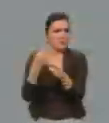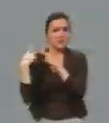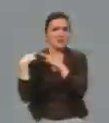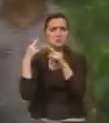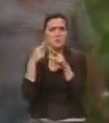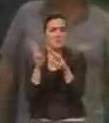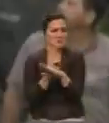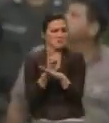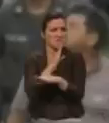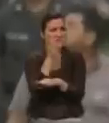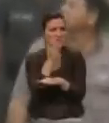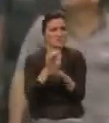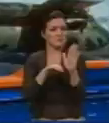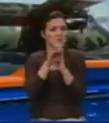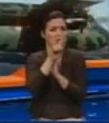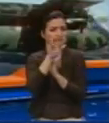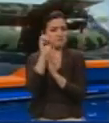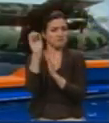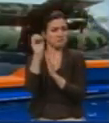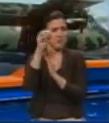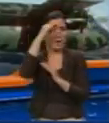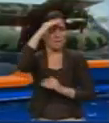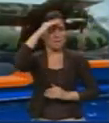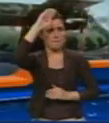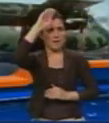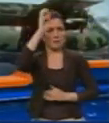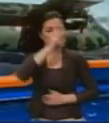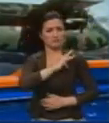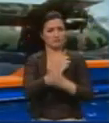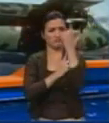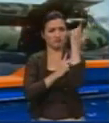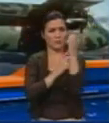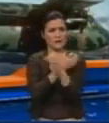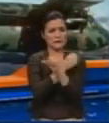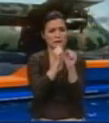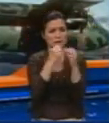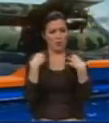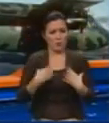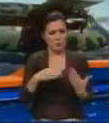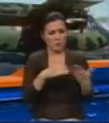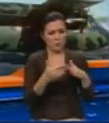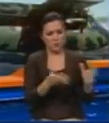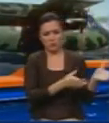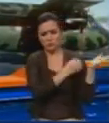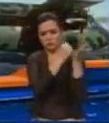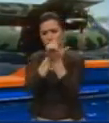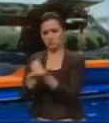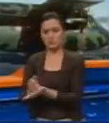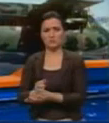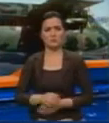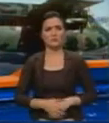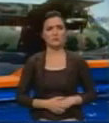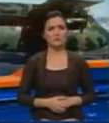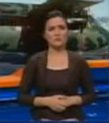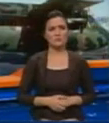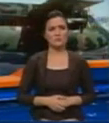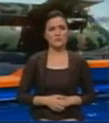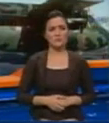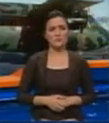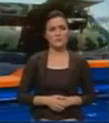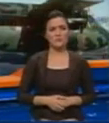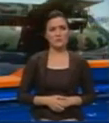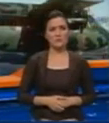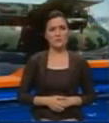cargo. Más de 100 militares ayudaron en el rescate de los cuerpos. En Pastaza, con cámaras de Carlos Collahuazo y Marcelo Yasha,